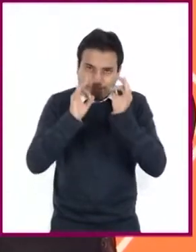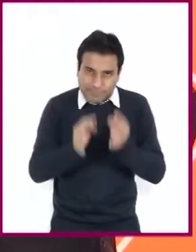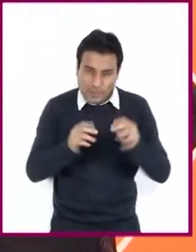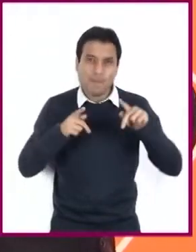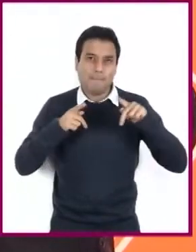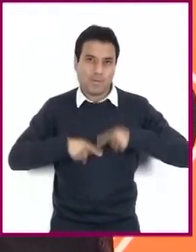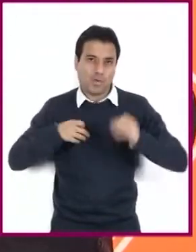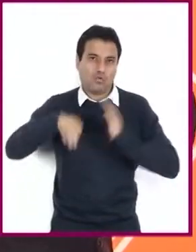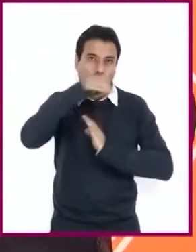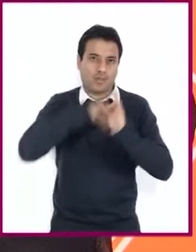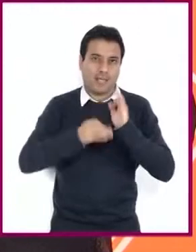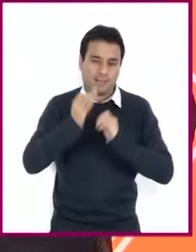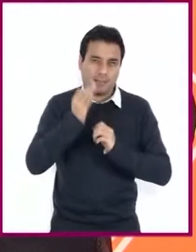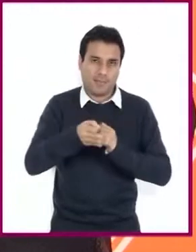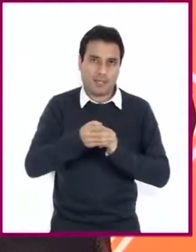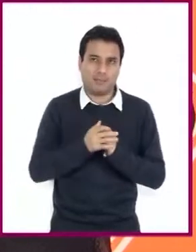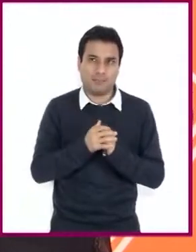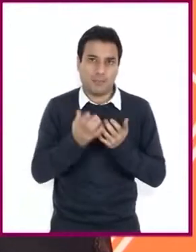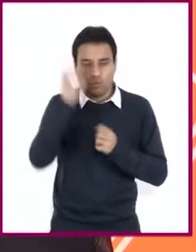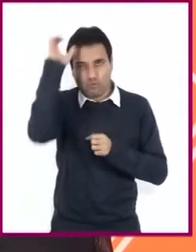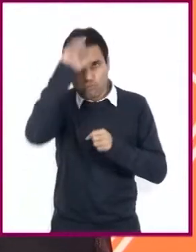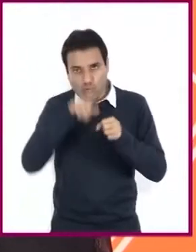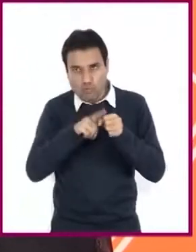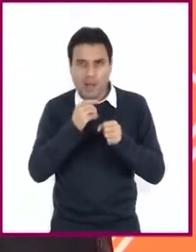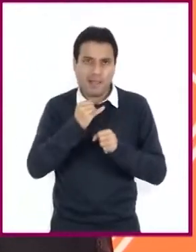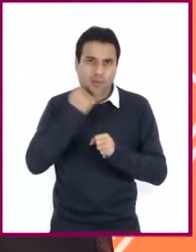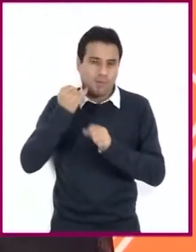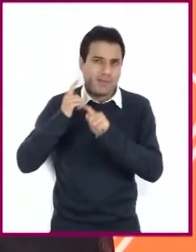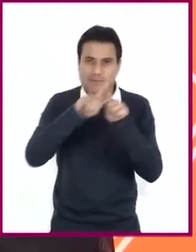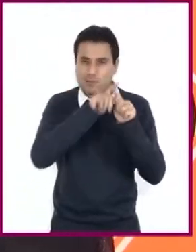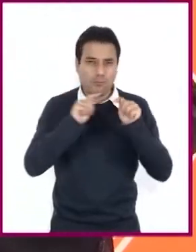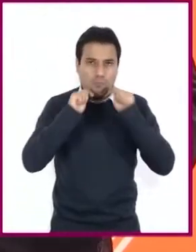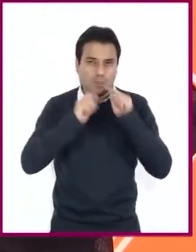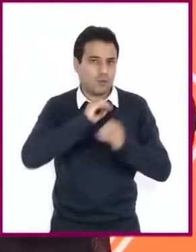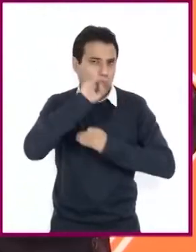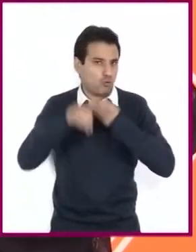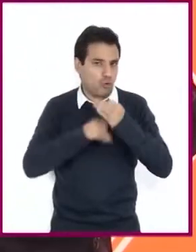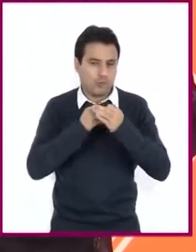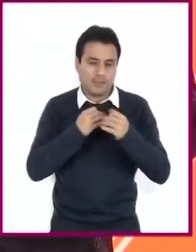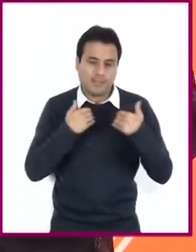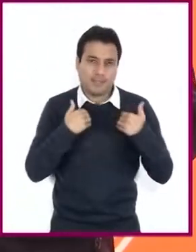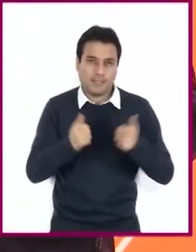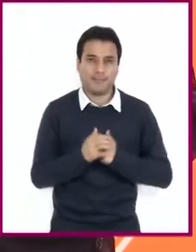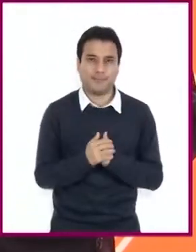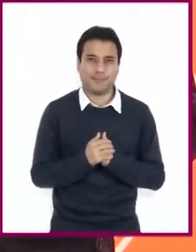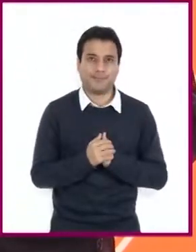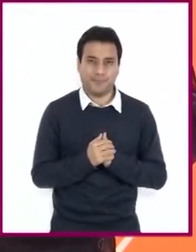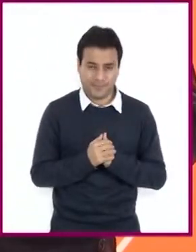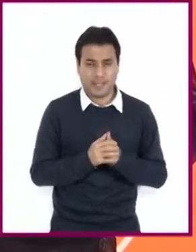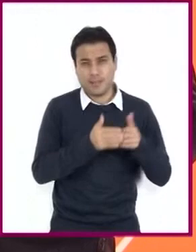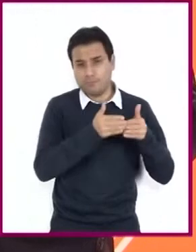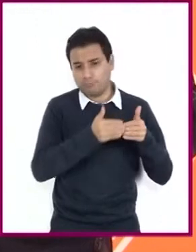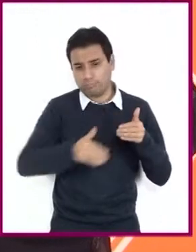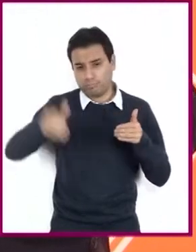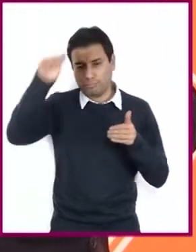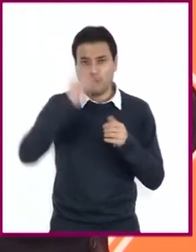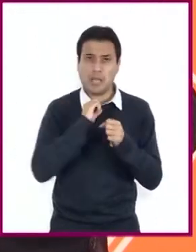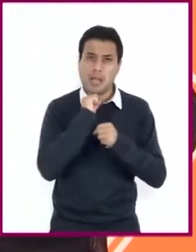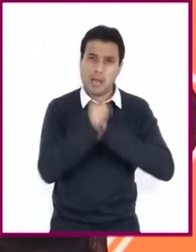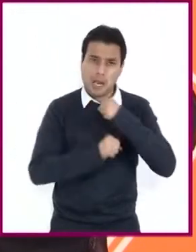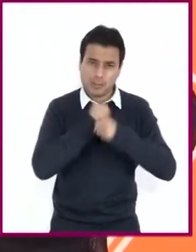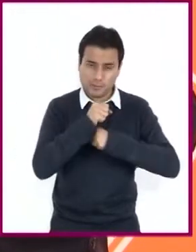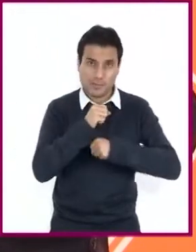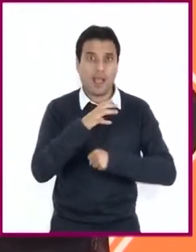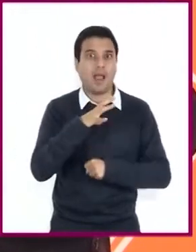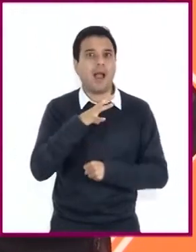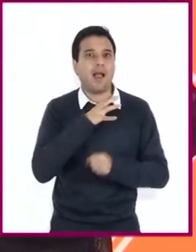todos, independientemente de la cultura a la que pertenecieran. A lo largo de muchos siglos se desarrolló un